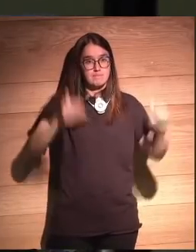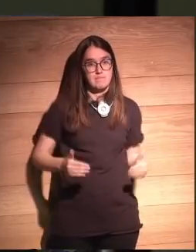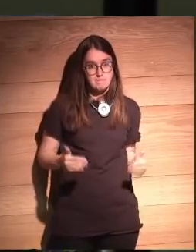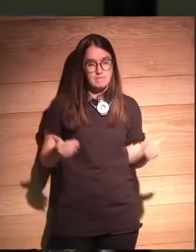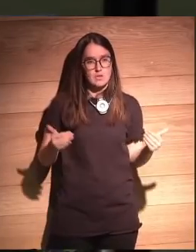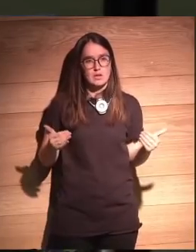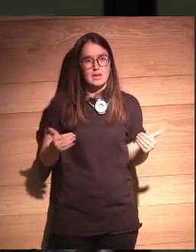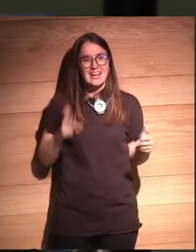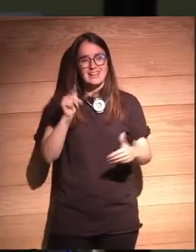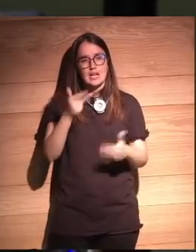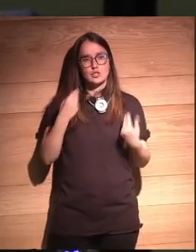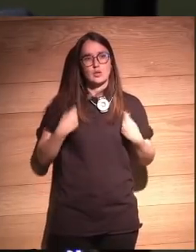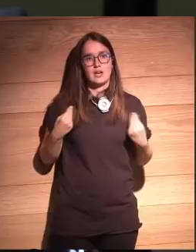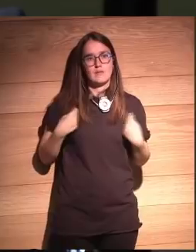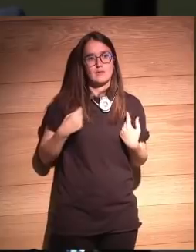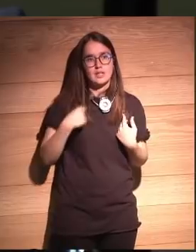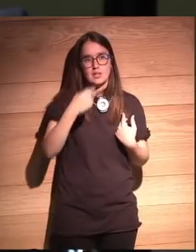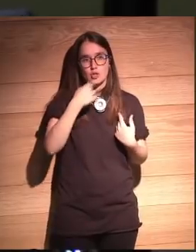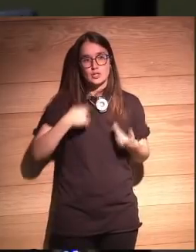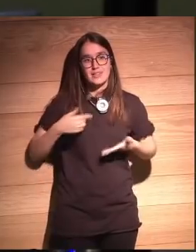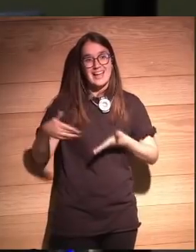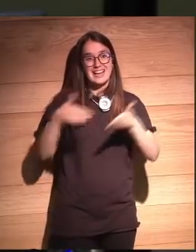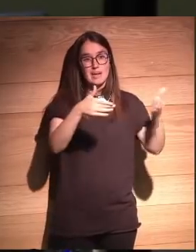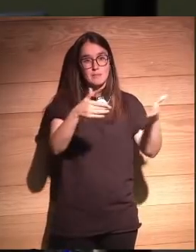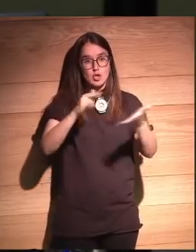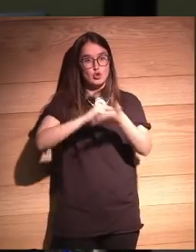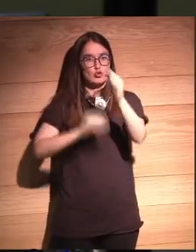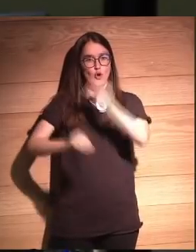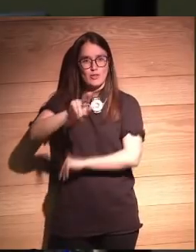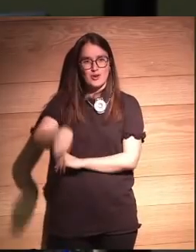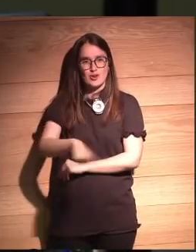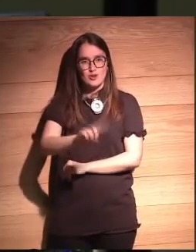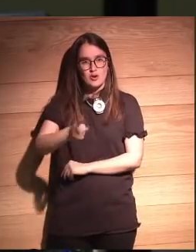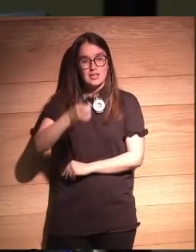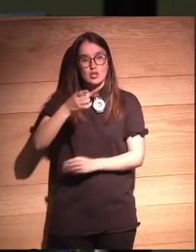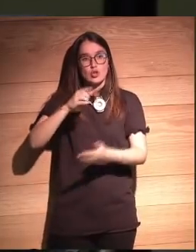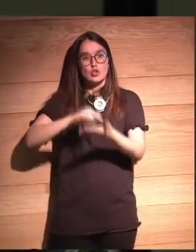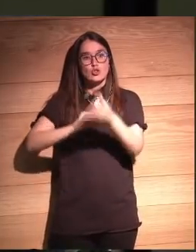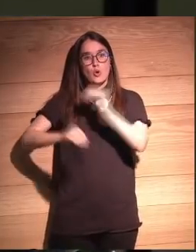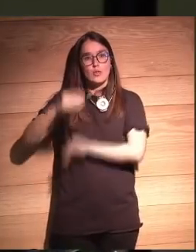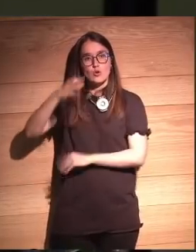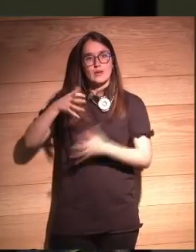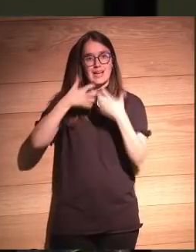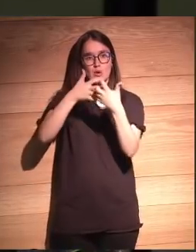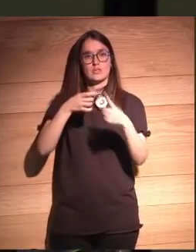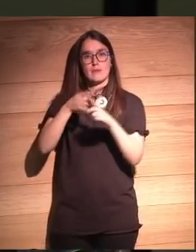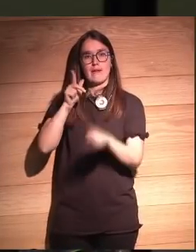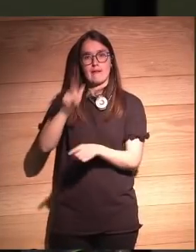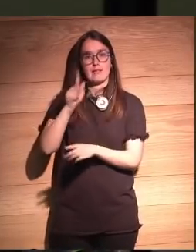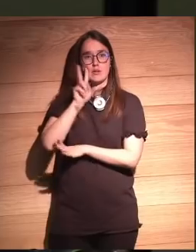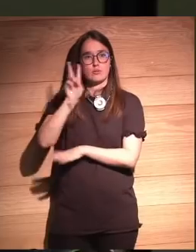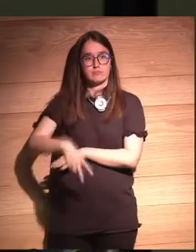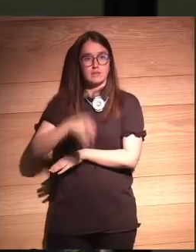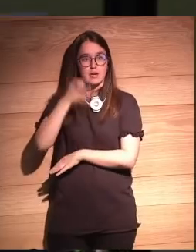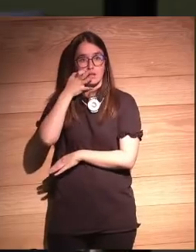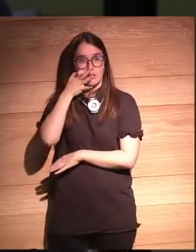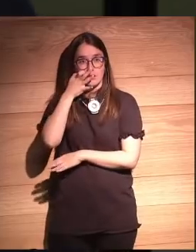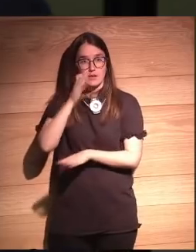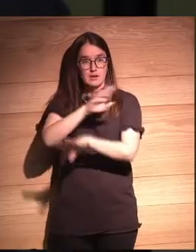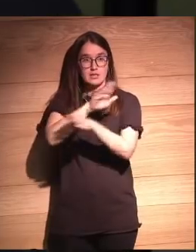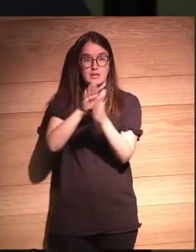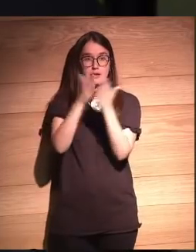habitacional. El derecho a la vivienda nos indica el camino, no la solución. La única solución es luchar para que ese derecho se haga realidad. Así